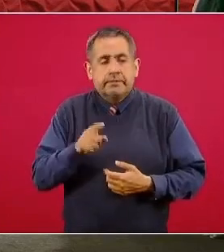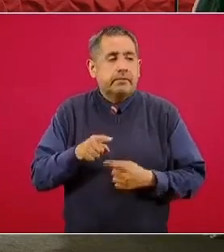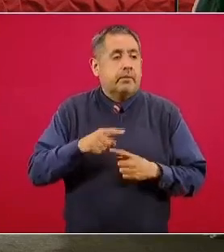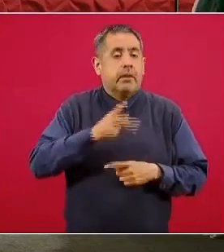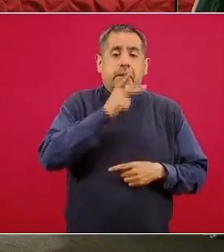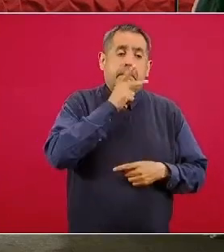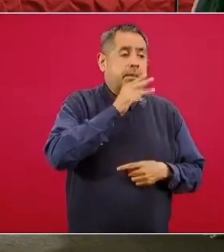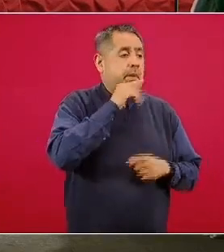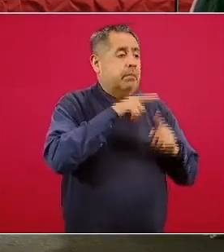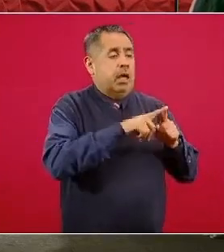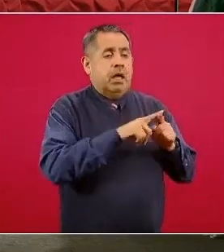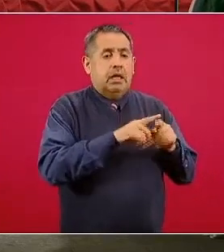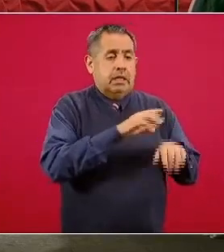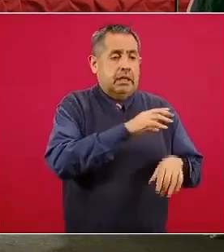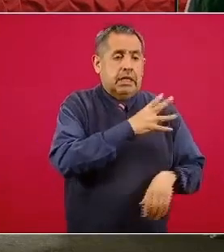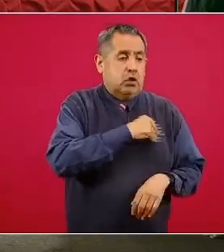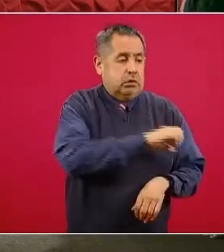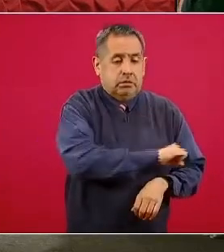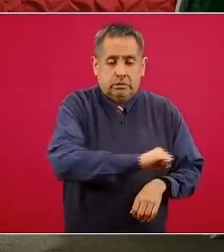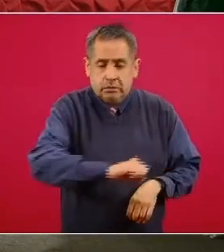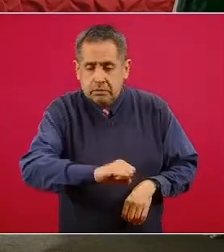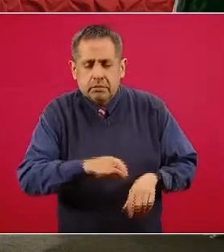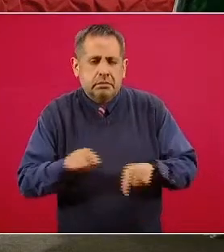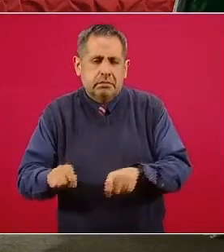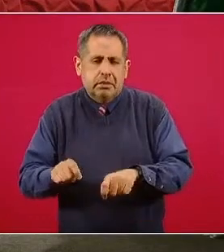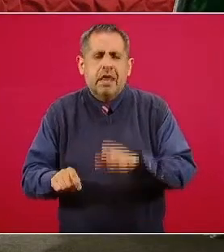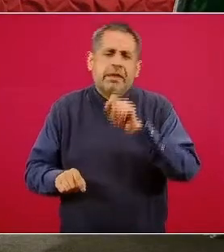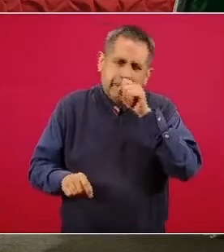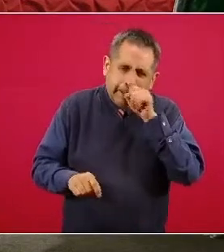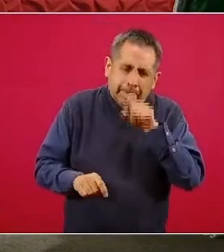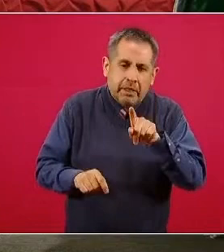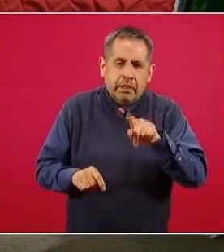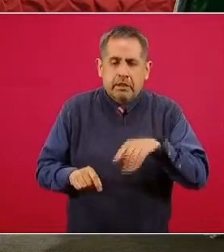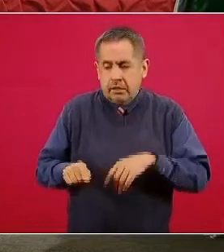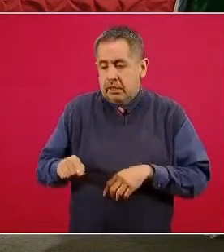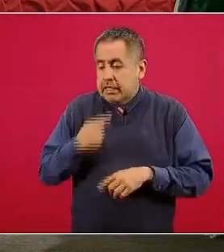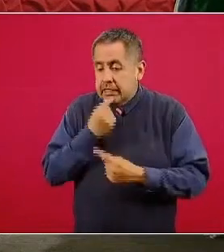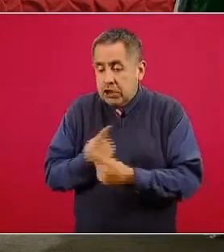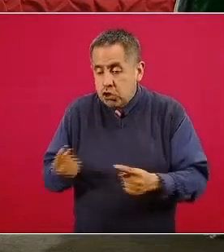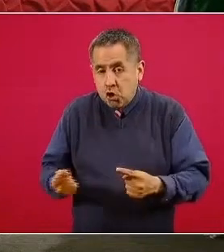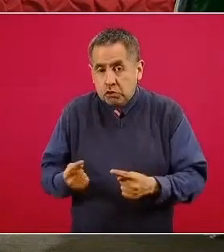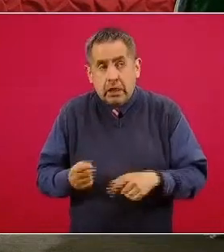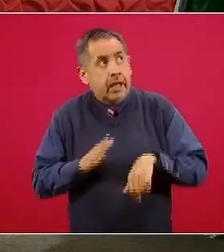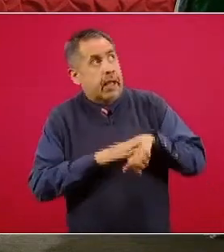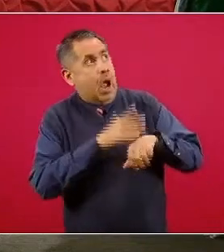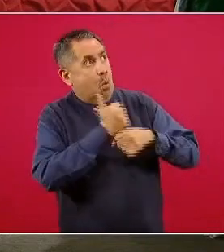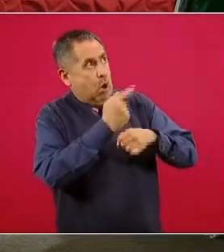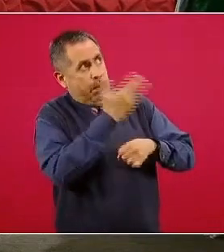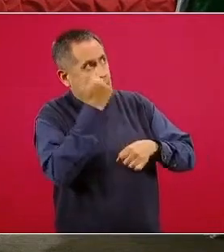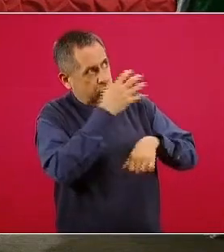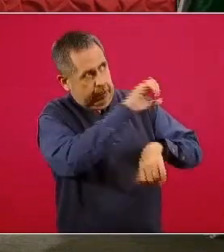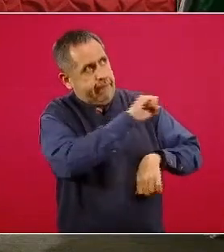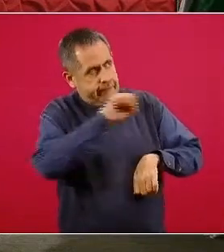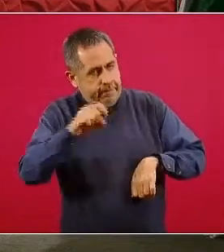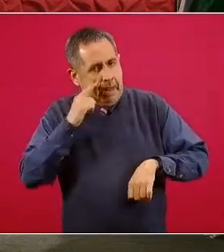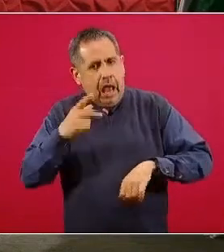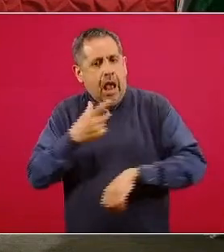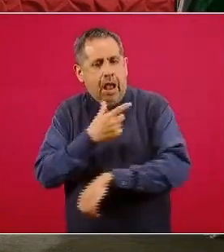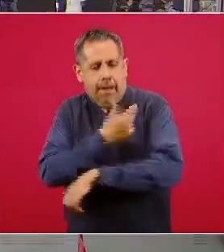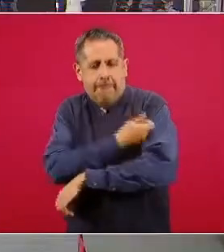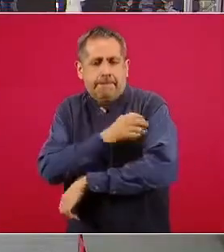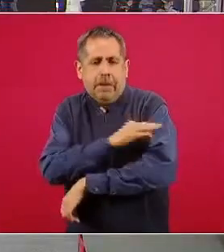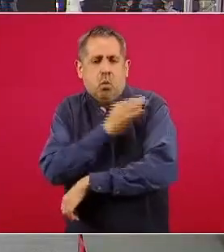el papá llevan a los niños a vacunar, ahora les pedimos a los niños que lleven a los abuelitos y a su mamá a vacunarse.